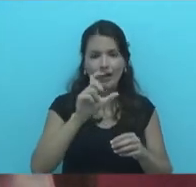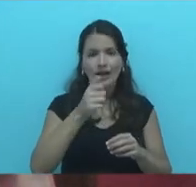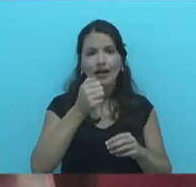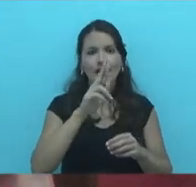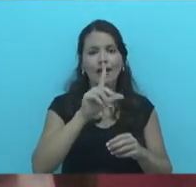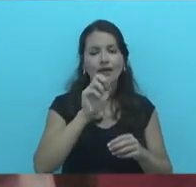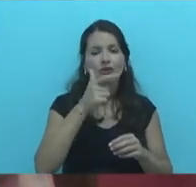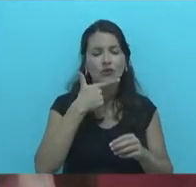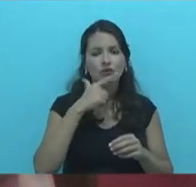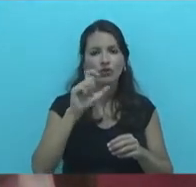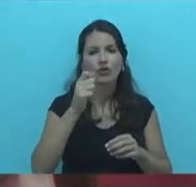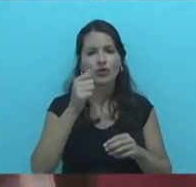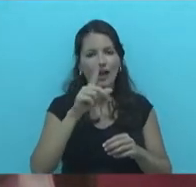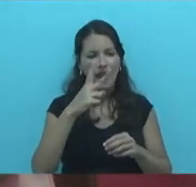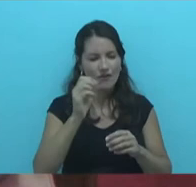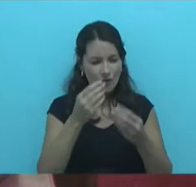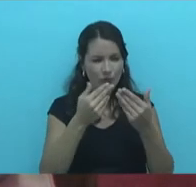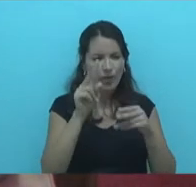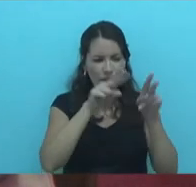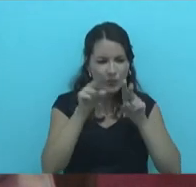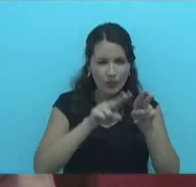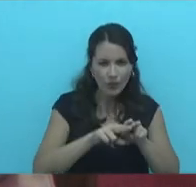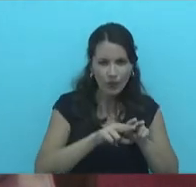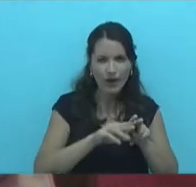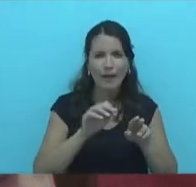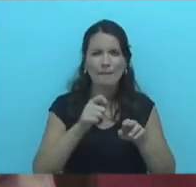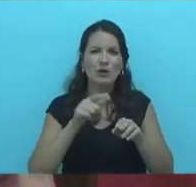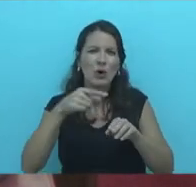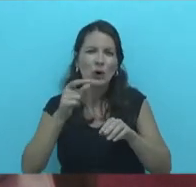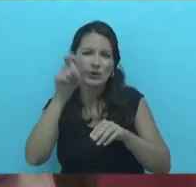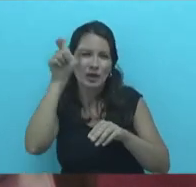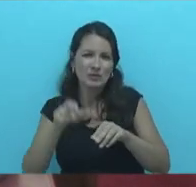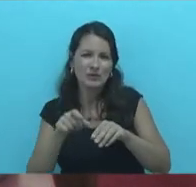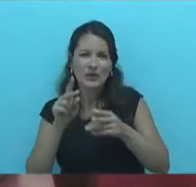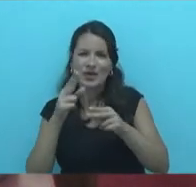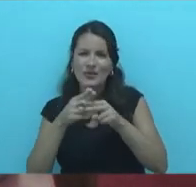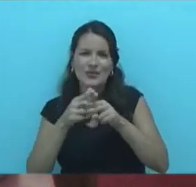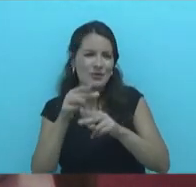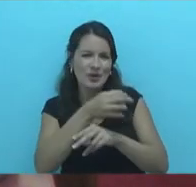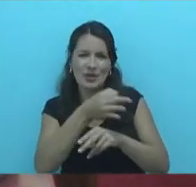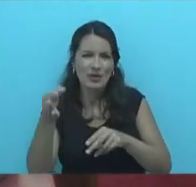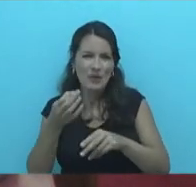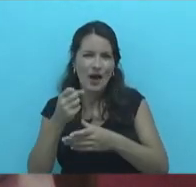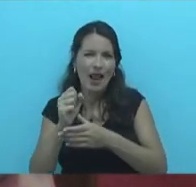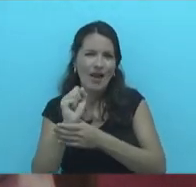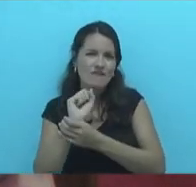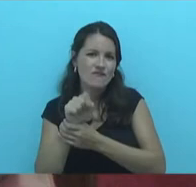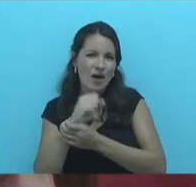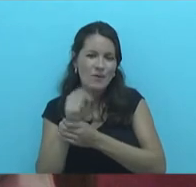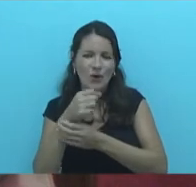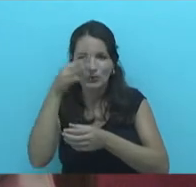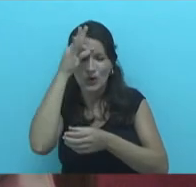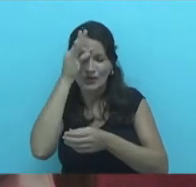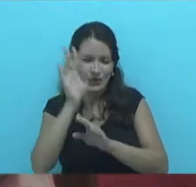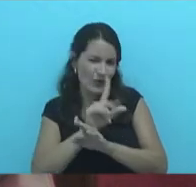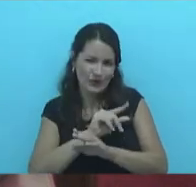¿no es cierto?, la vida y las peripecias que tuvo que pasar. Pero búsquenlo como doctrina Carlos Calvo, porque como Carlos Calvo no